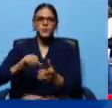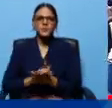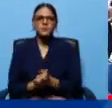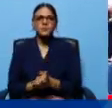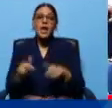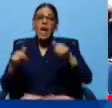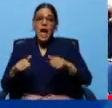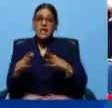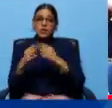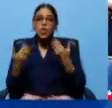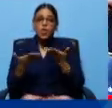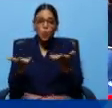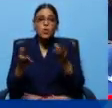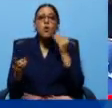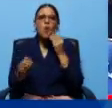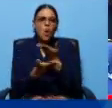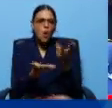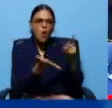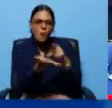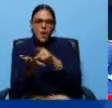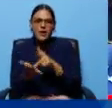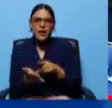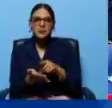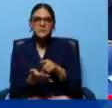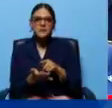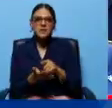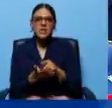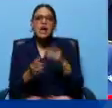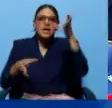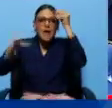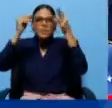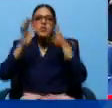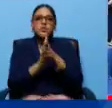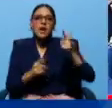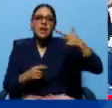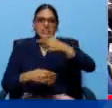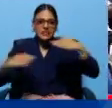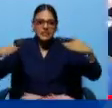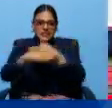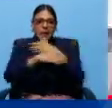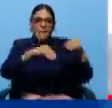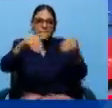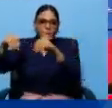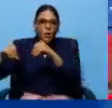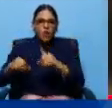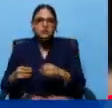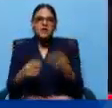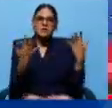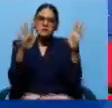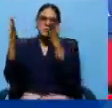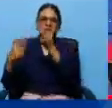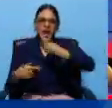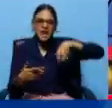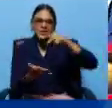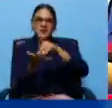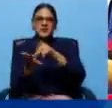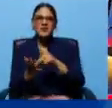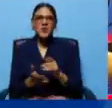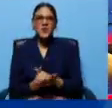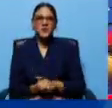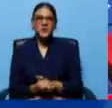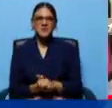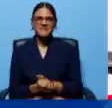Bueno, aquí tenemos a los muchachos de transporte terrestre. Un aplauso, muchachos.